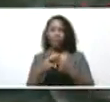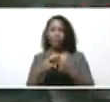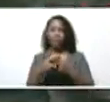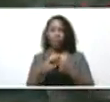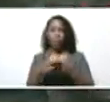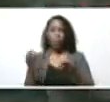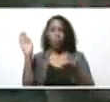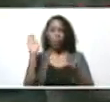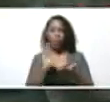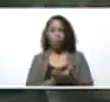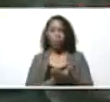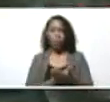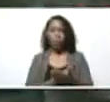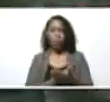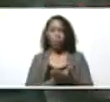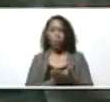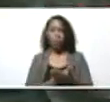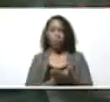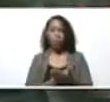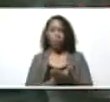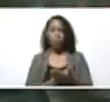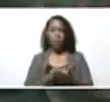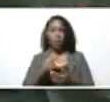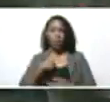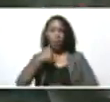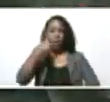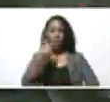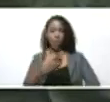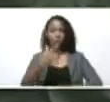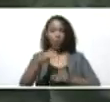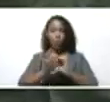será necesario, se lo digo al mundo,